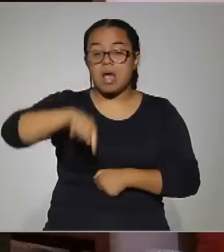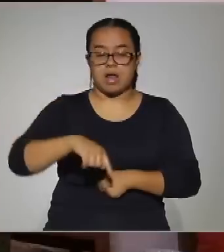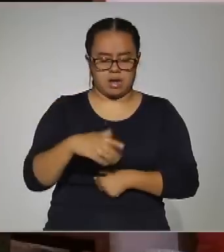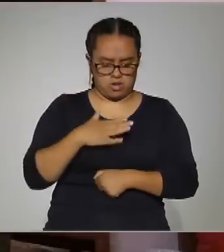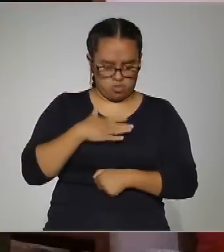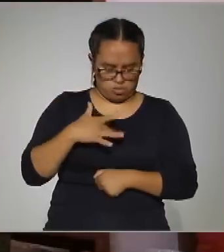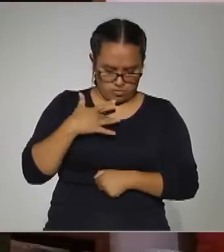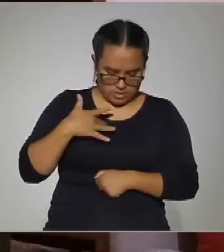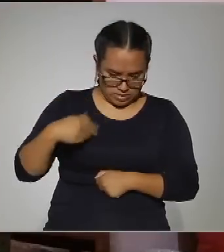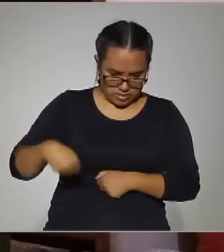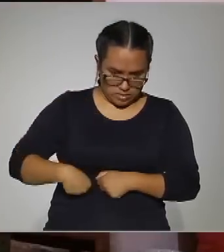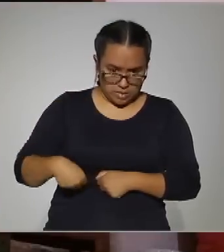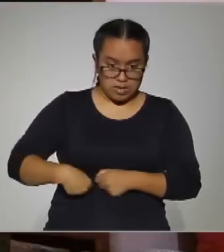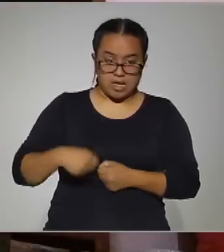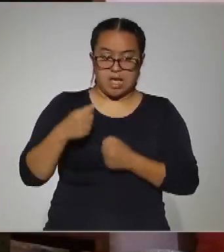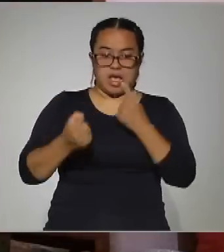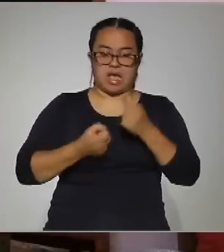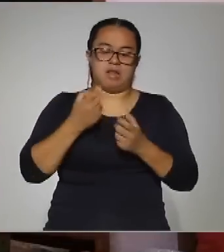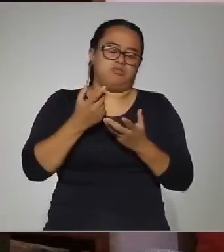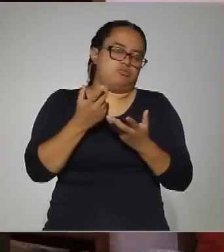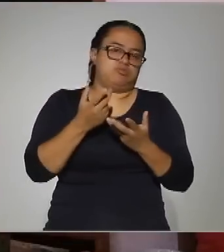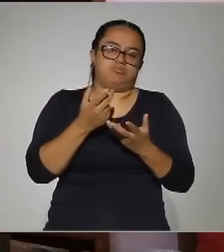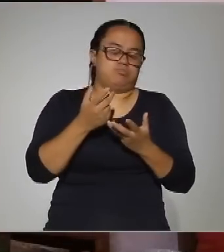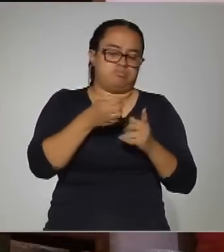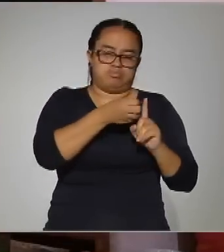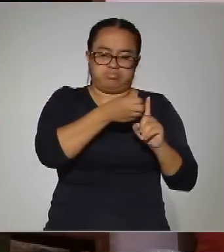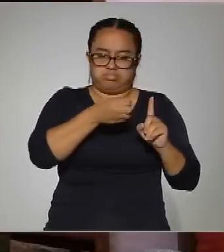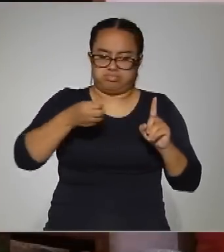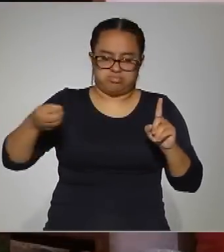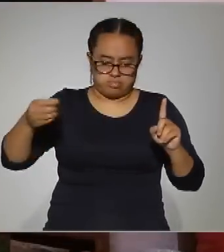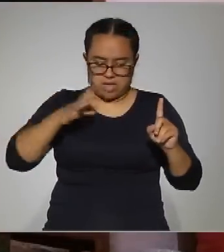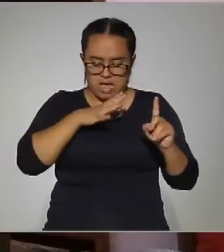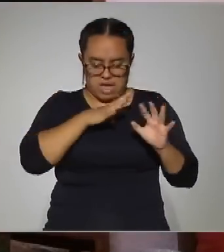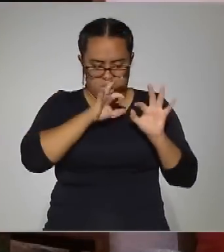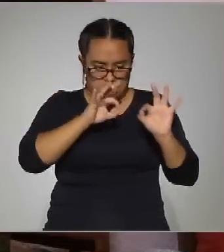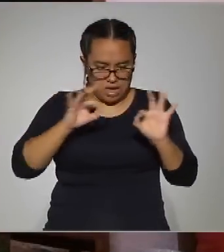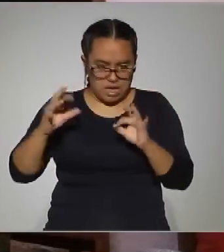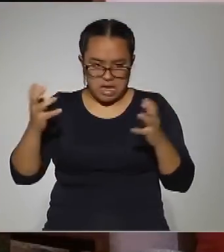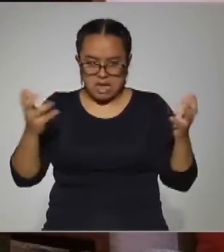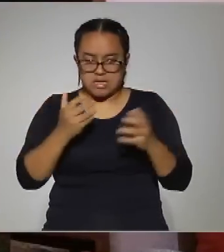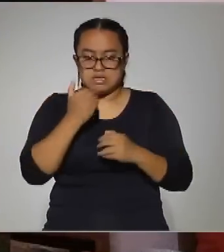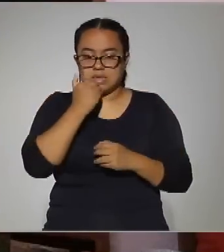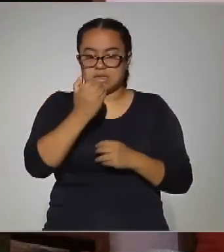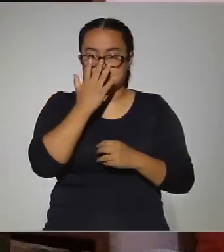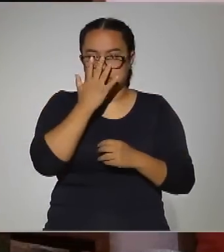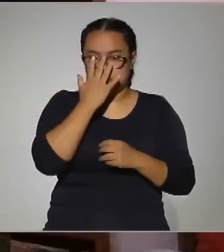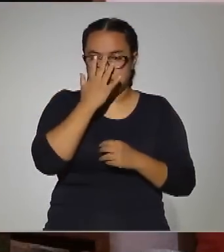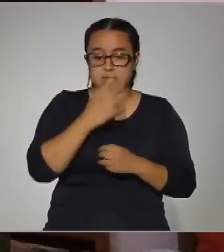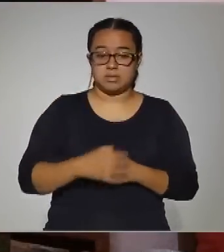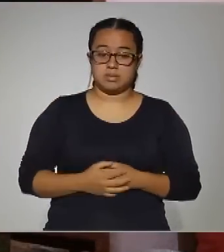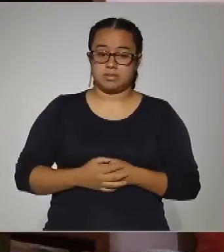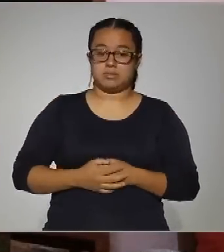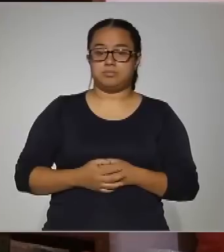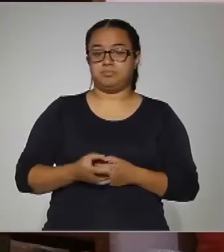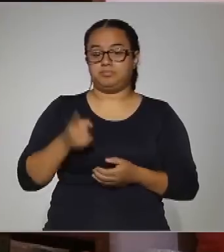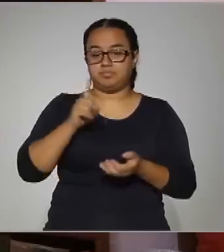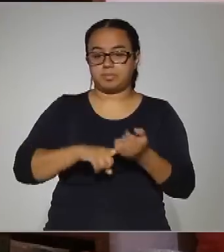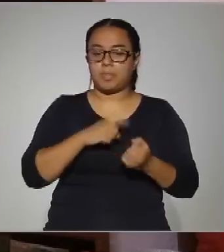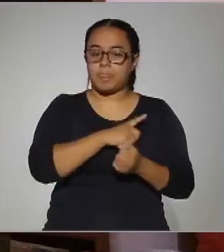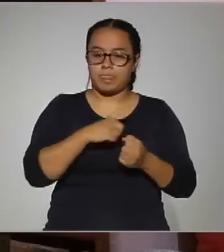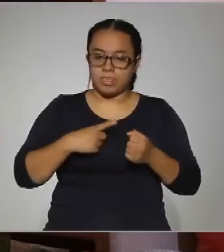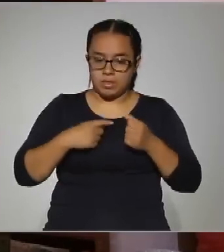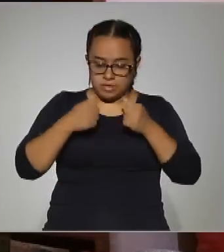experimenta culpa, hay algo del orden de la ley que está operando, hay algo del orden, ¿no? De una instancia que está ahí operando y que hay que escuchar y